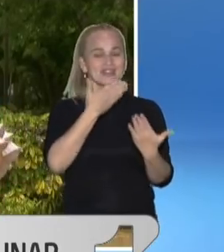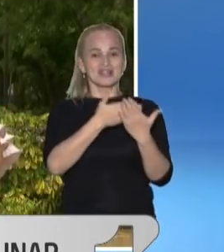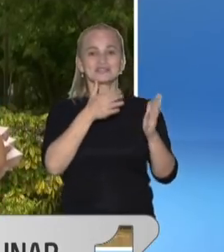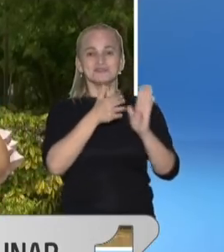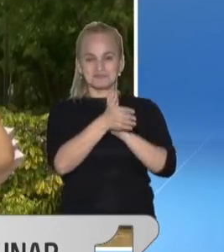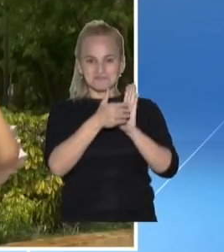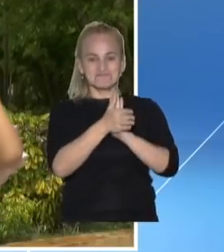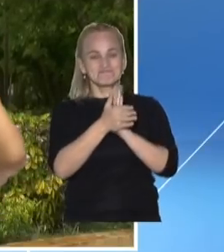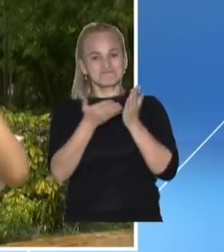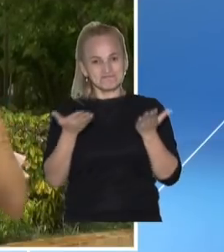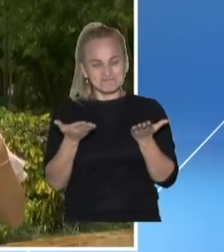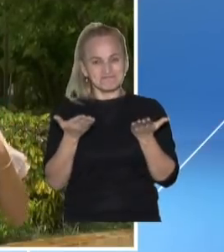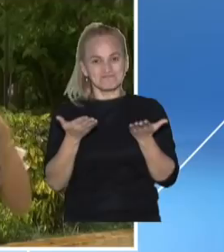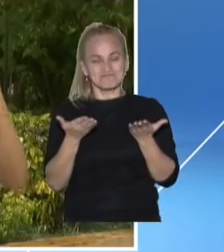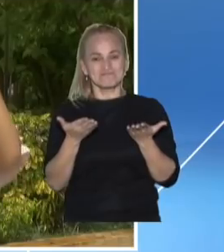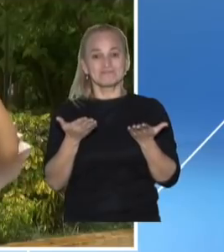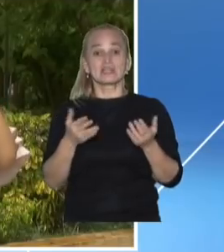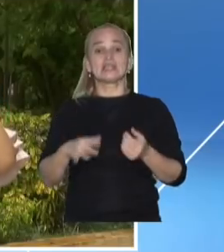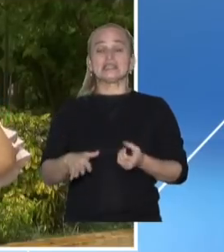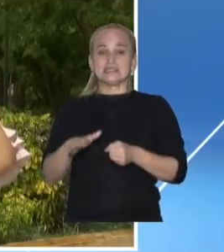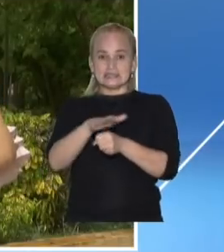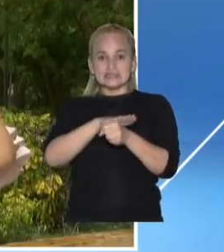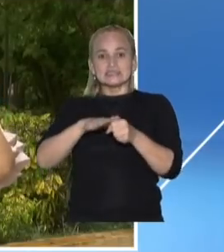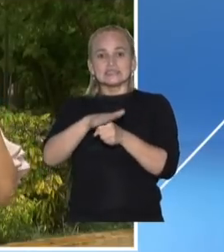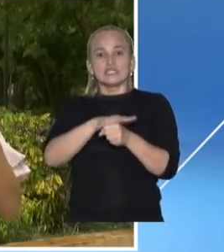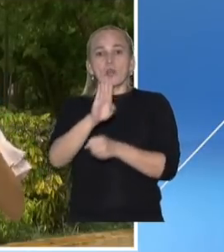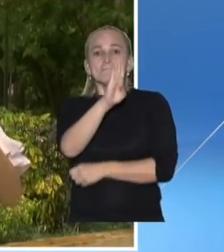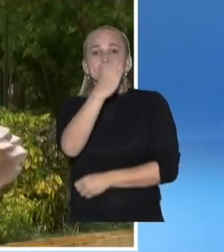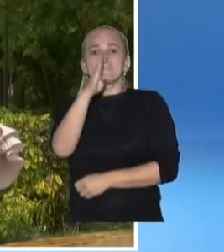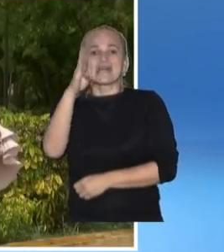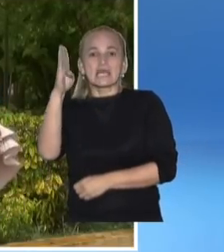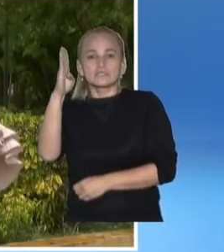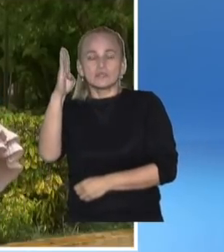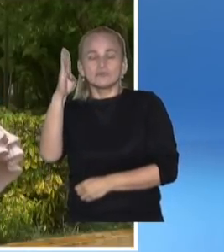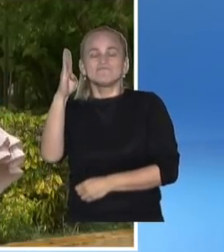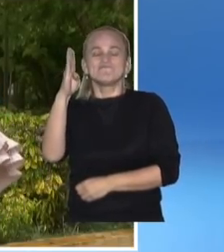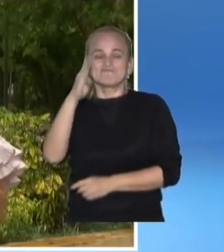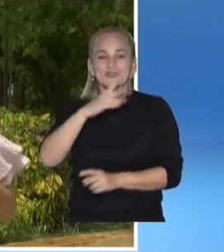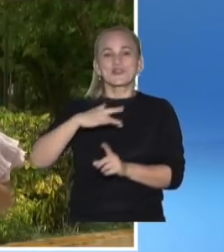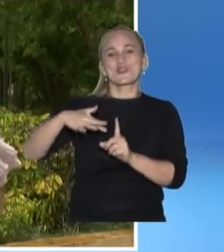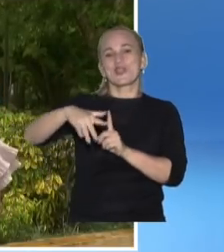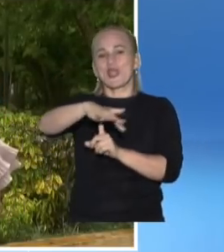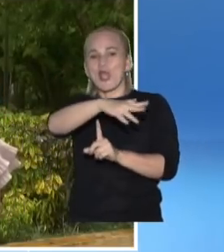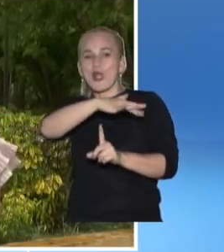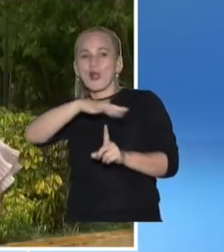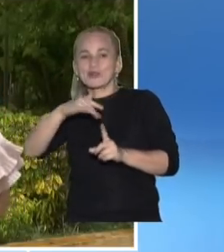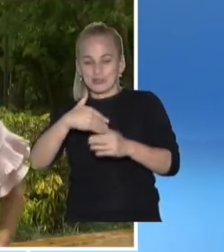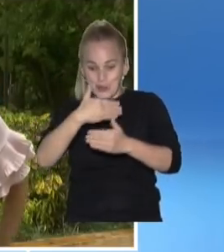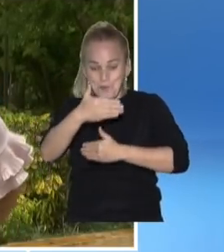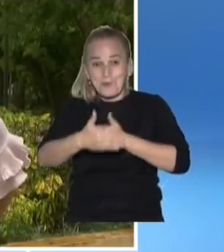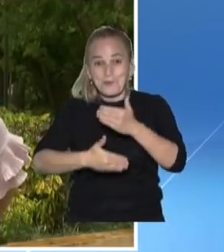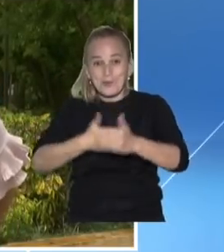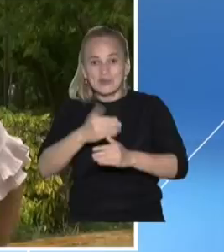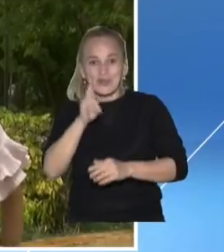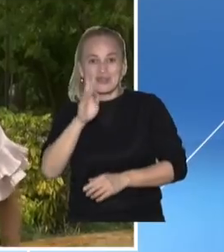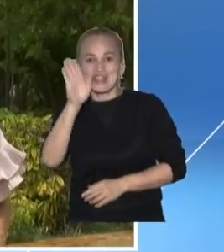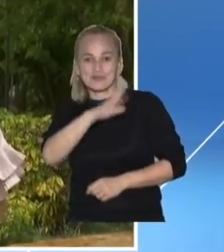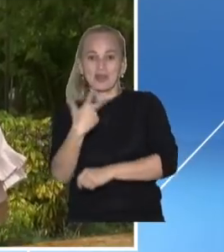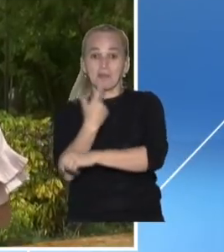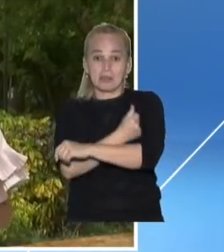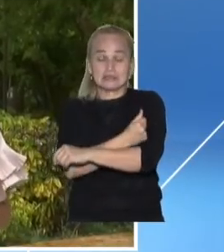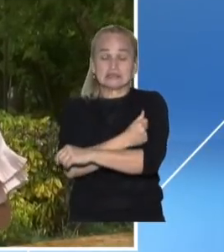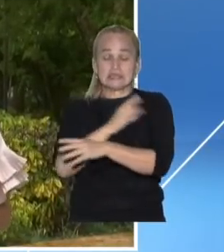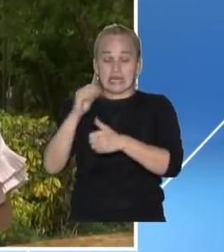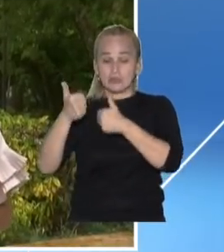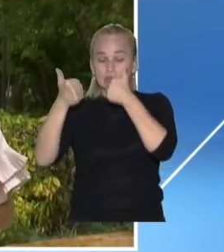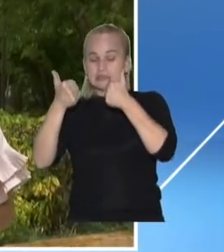gracias por su información. Esto es lo que sucede desde Barranquilla en medio de todo lo que tiene que ver con la vacunación. Las autoridades están